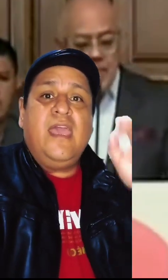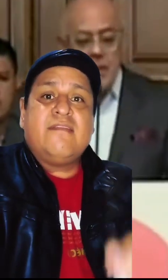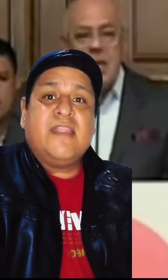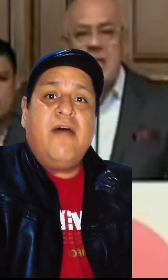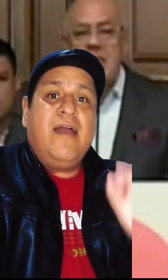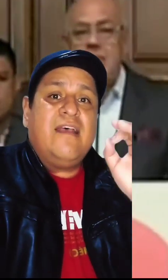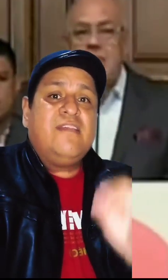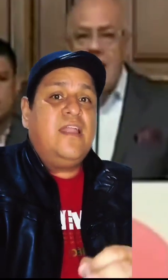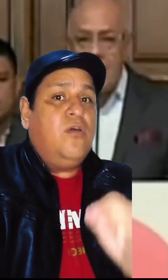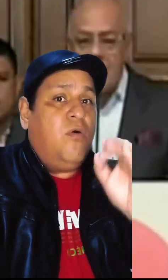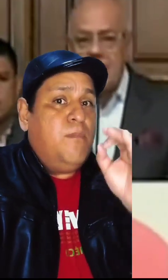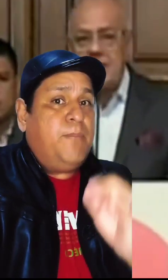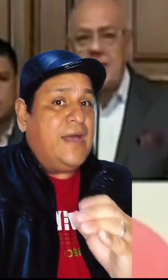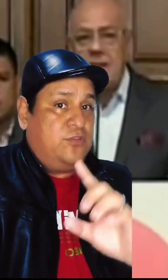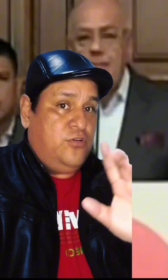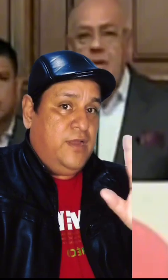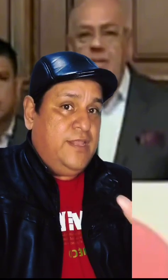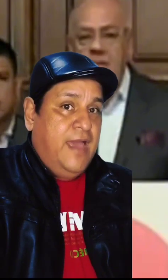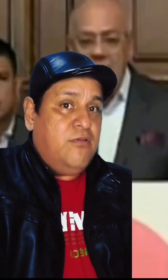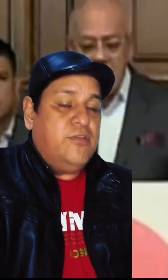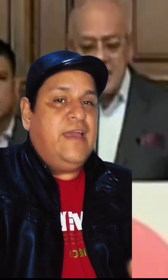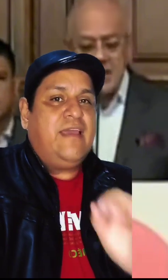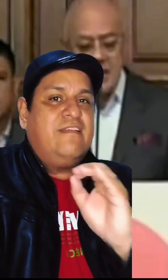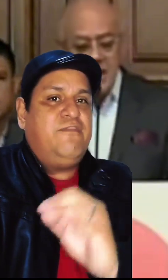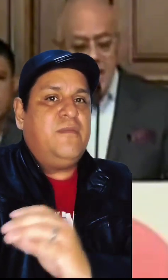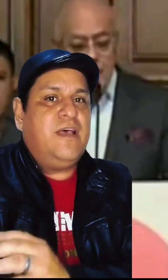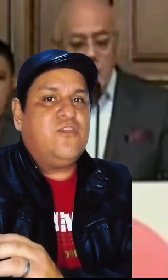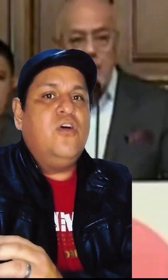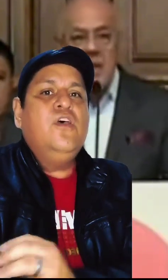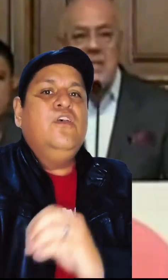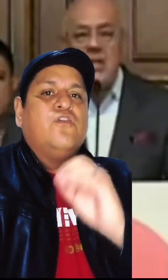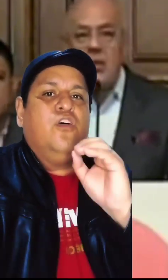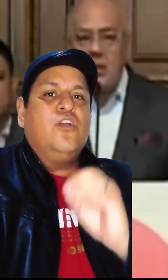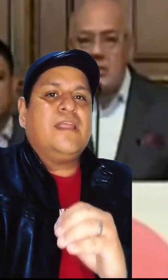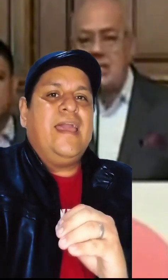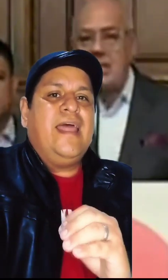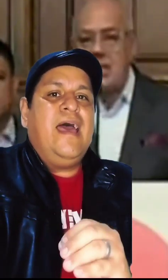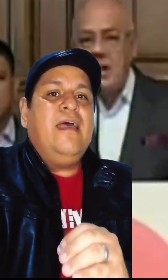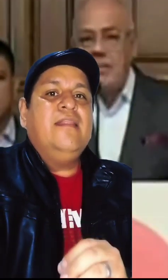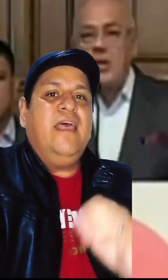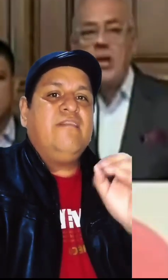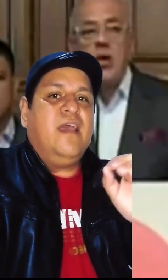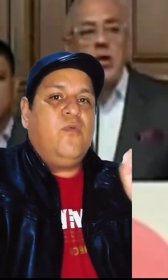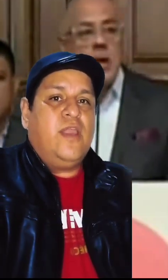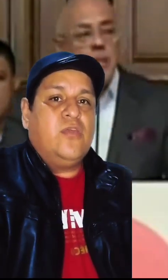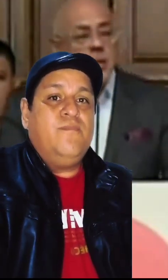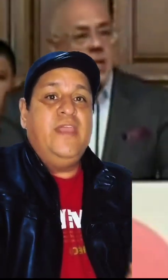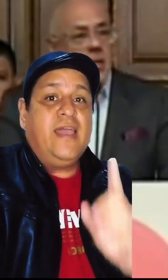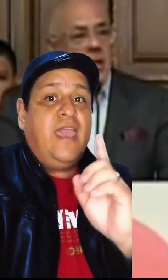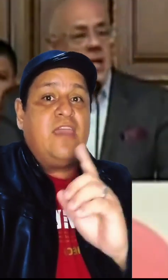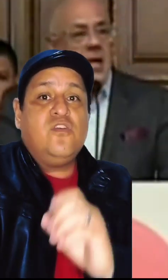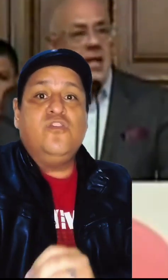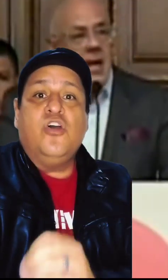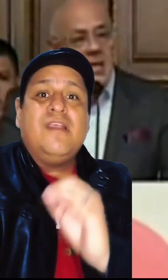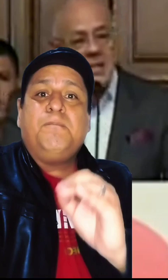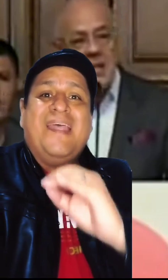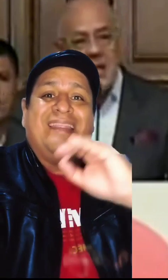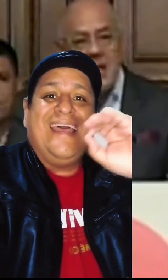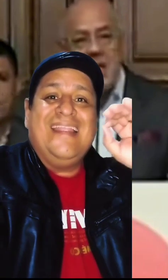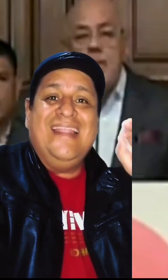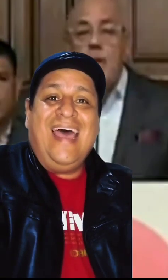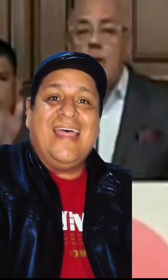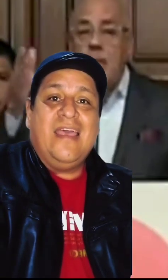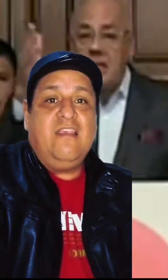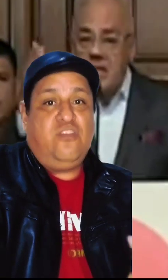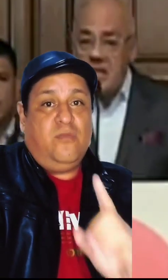que estaban haciendo un pacto con el diablo, ya que ese firmazo solo traerá desacuerdo, ya que ellos no